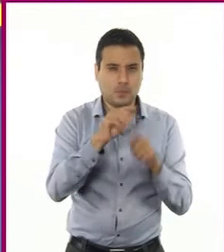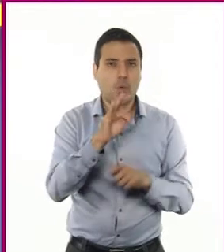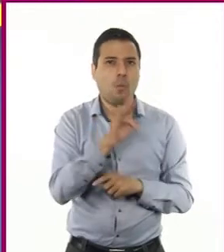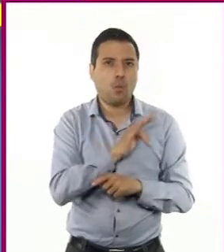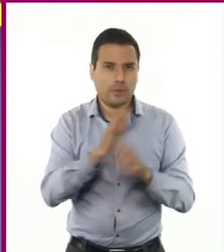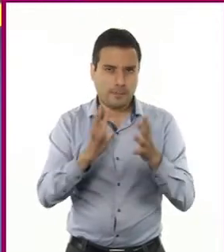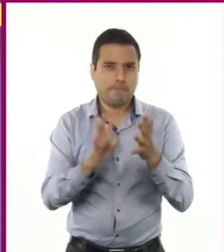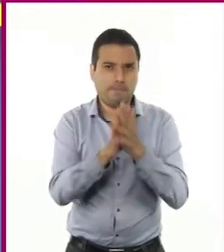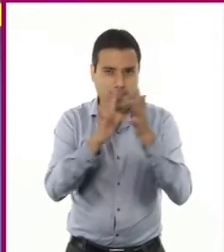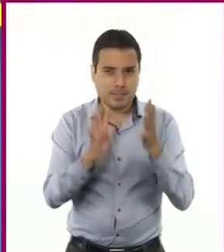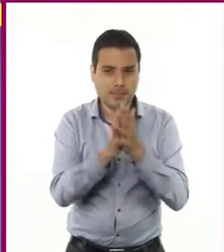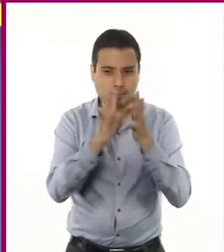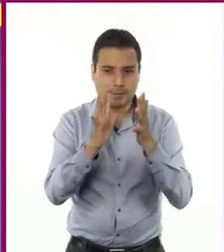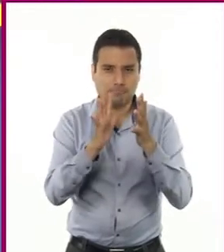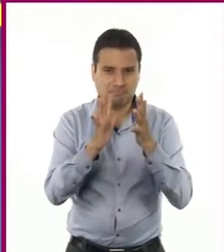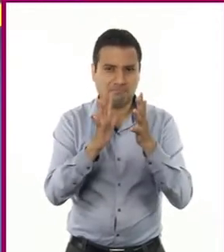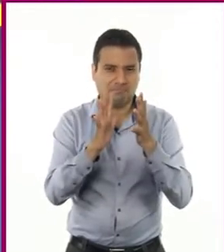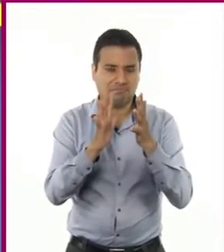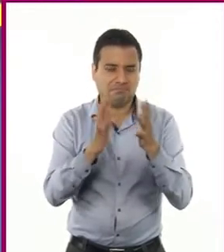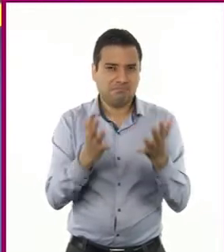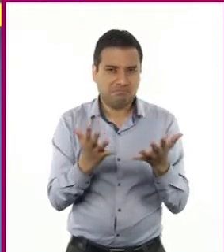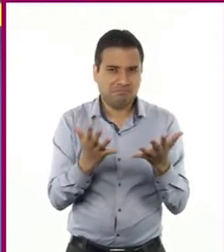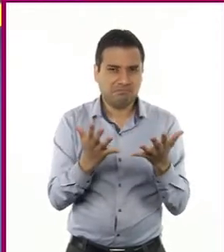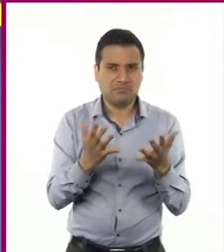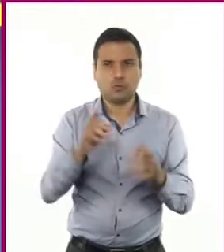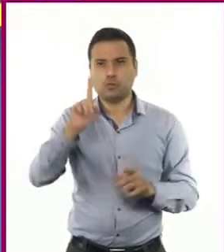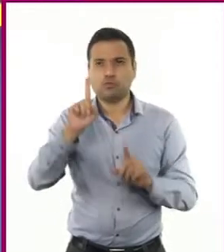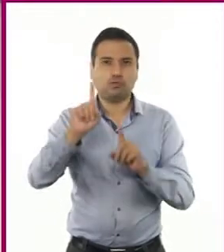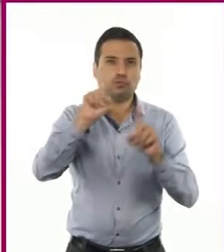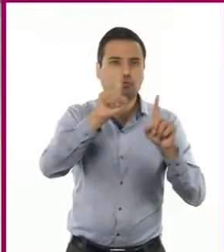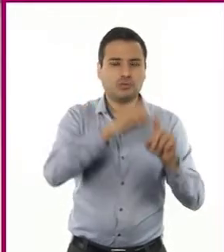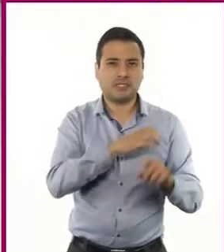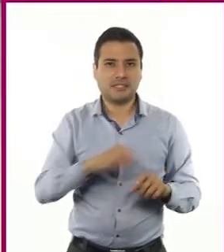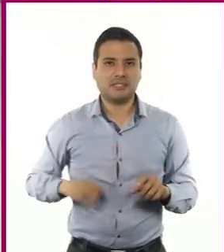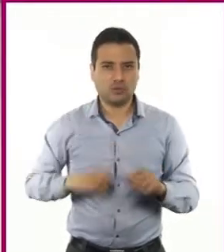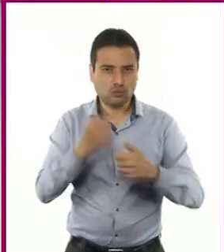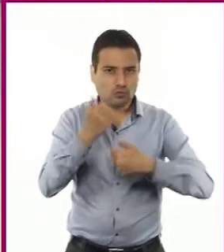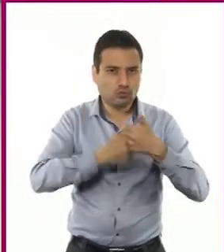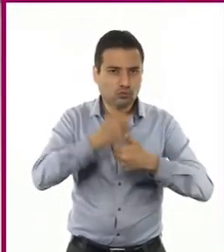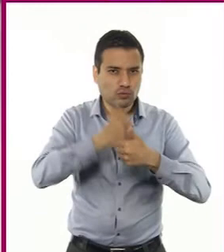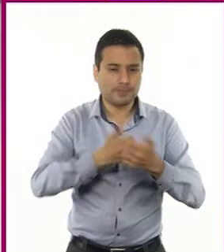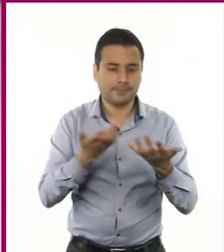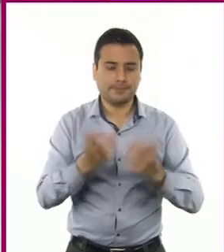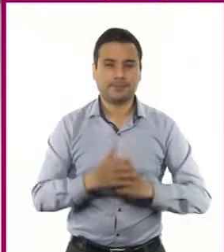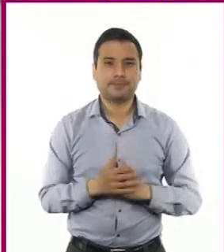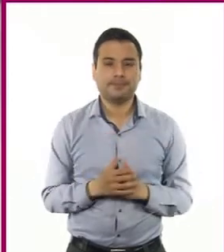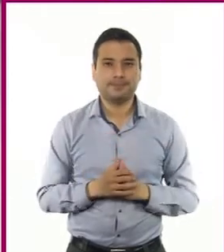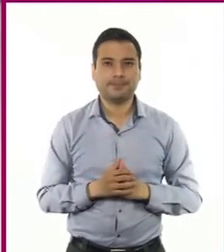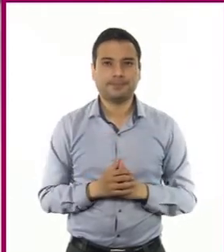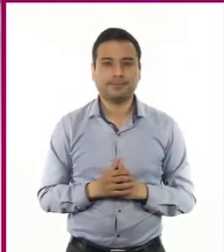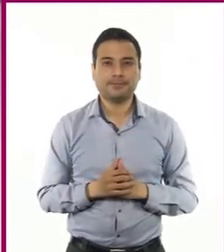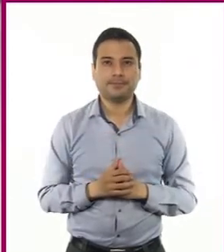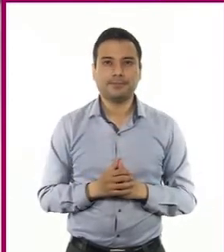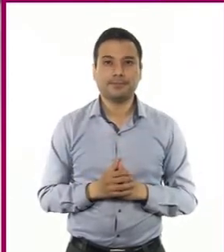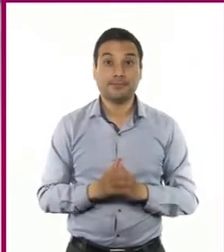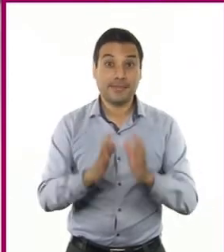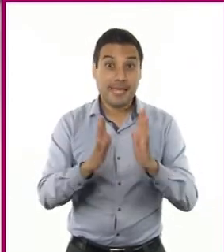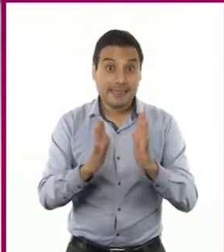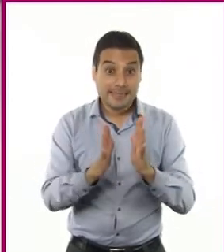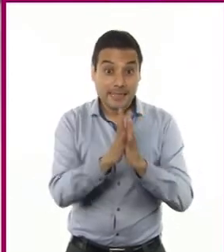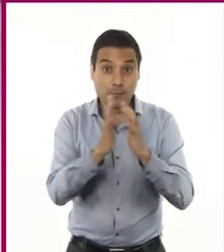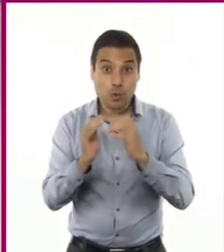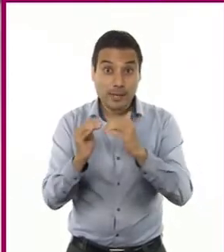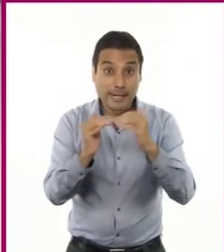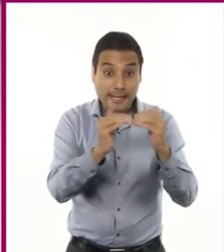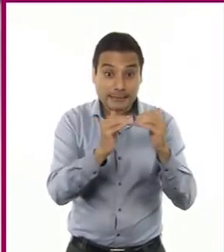de forma legal y pacífica en la búsqueda de cargos de elección popular. La transición a la democracia ha mostrado